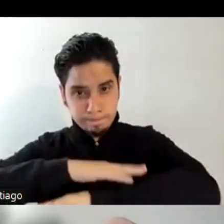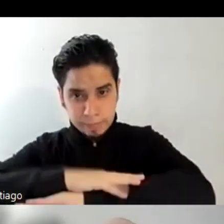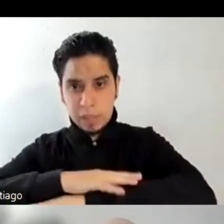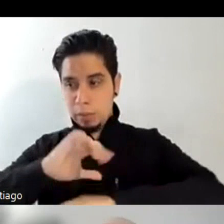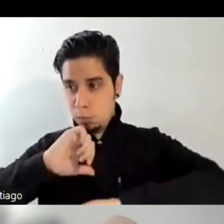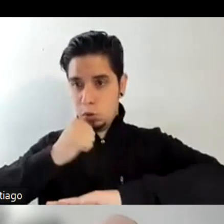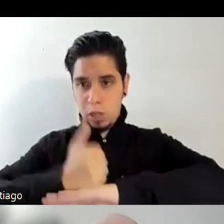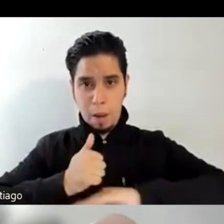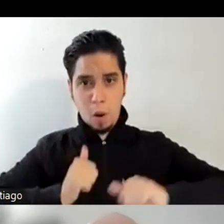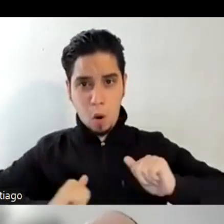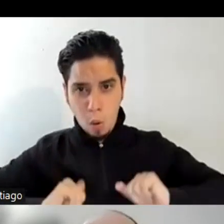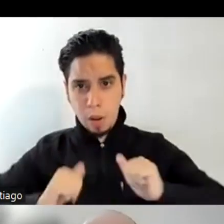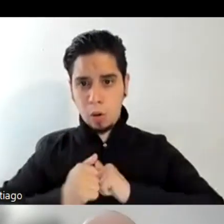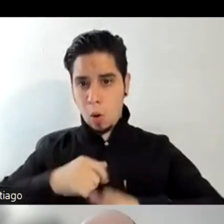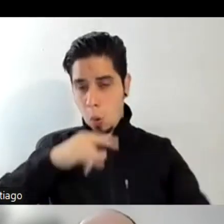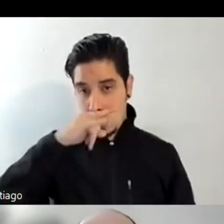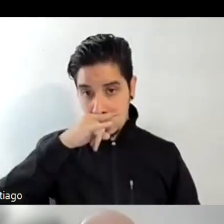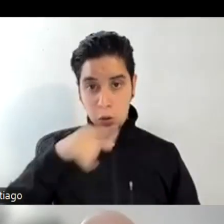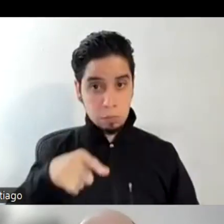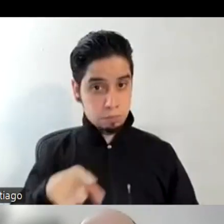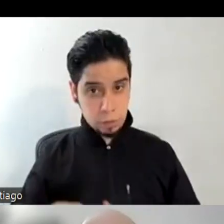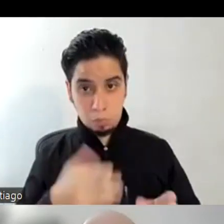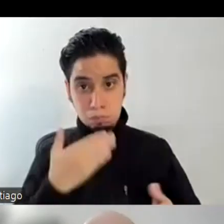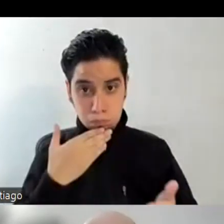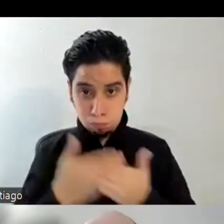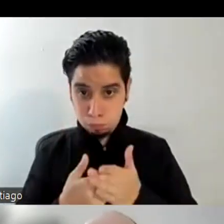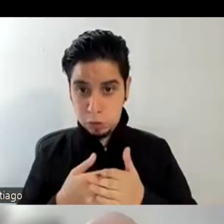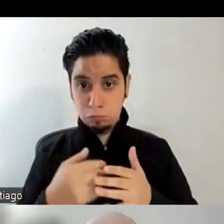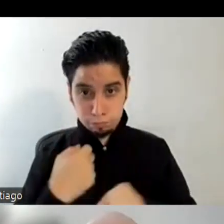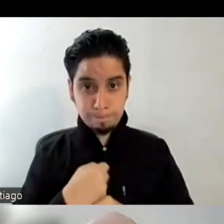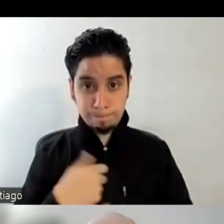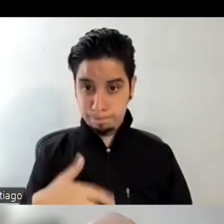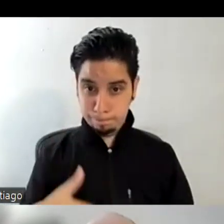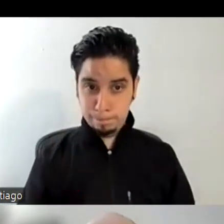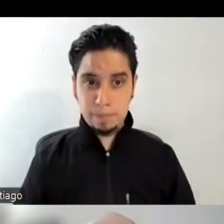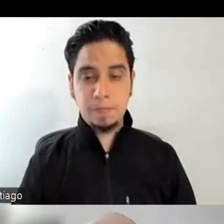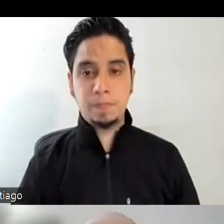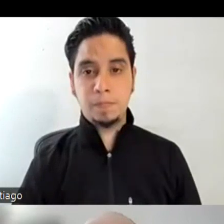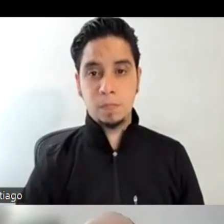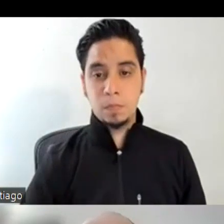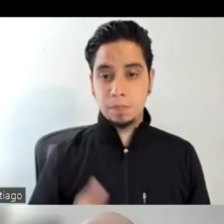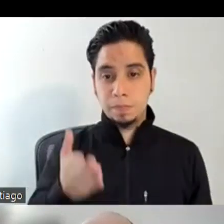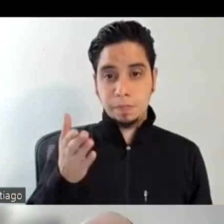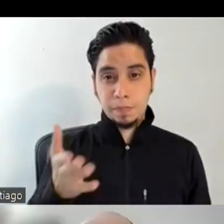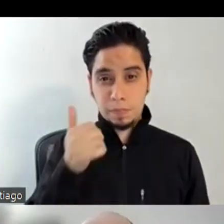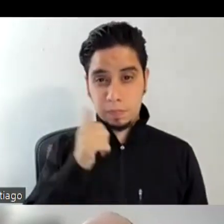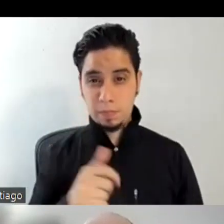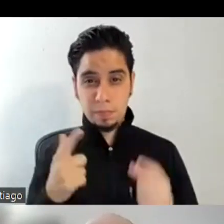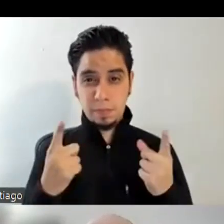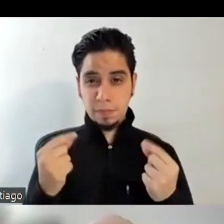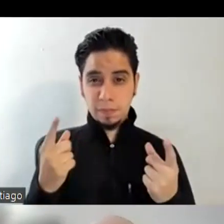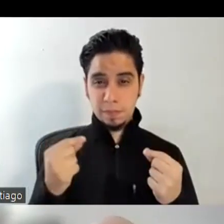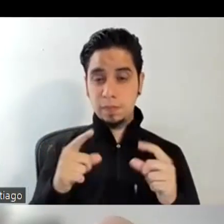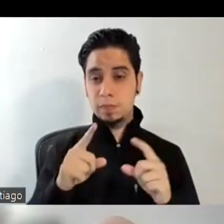pero más elaborados que algunos montajes incluso de adultos. Uh-huh. Entonces allí ella llevaba diferentes maestros,